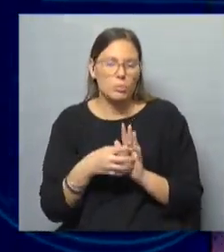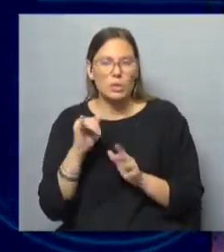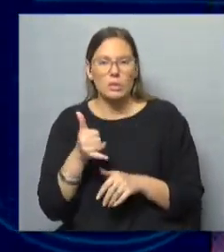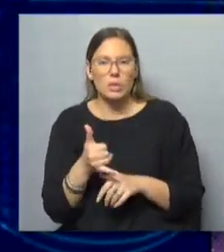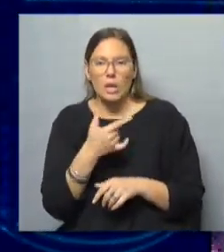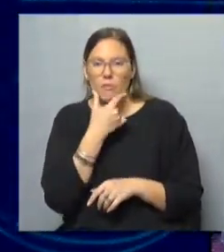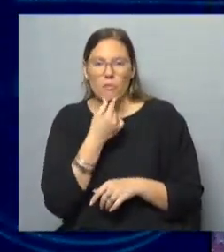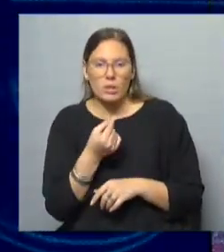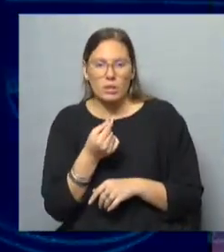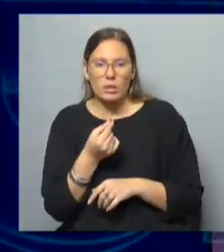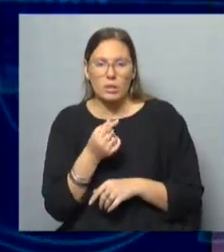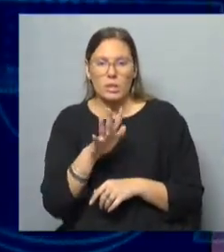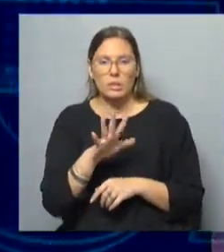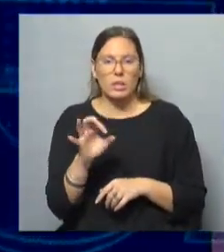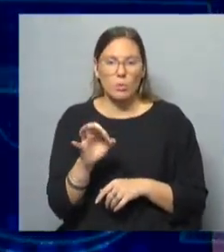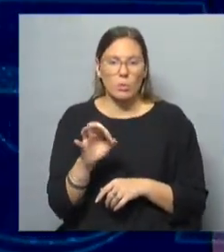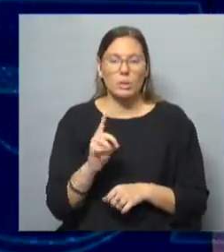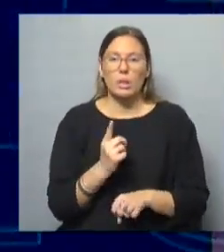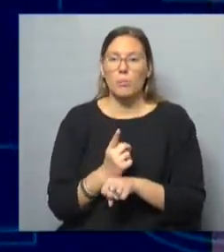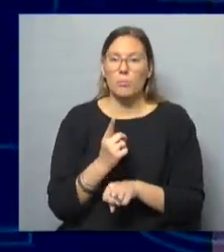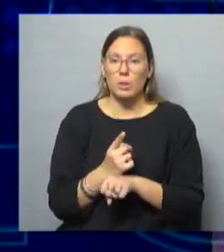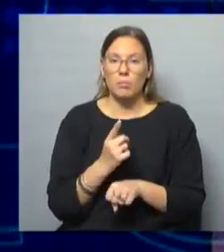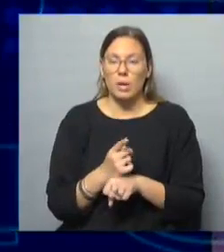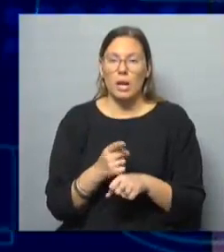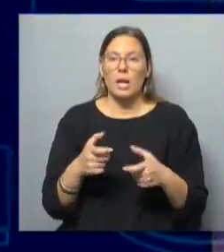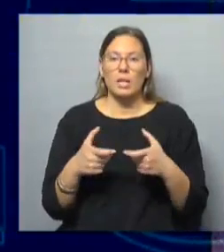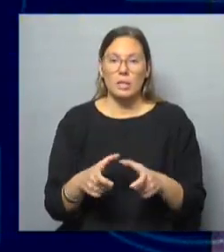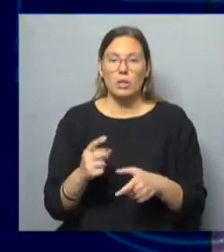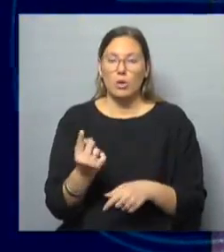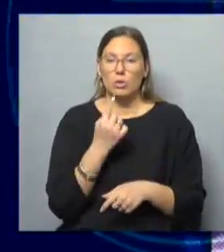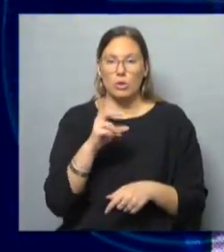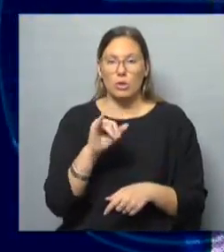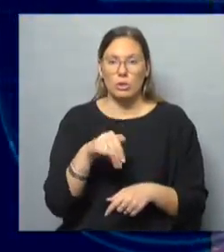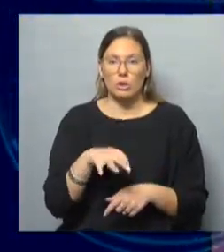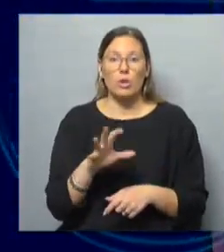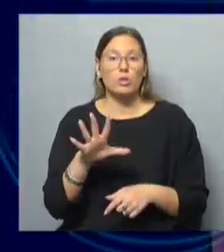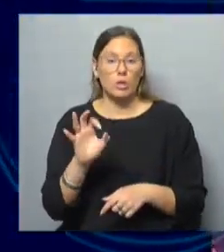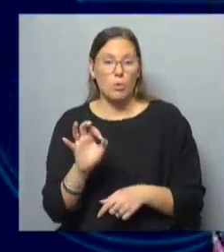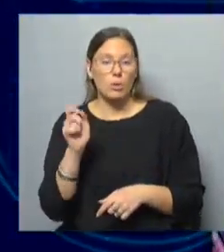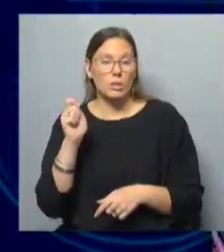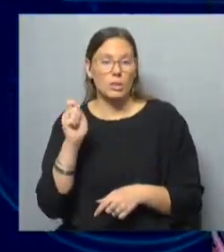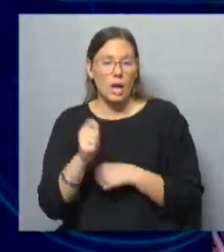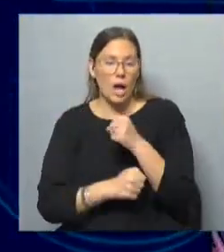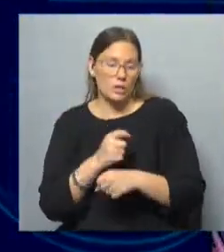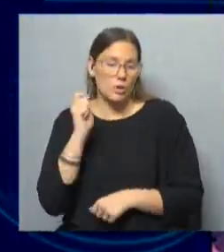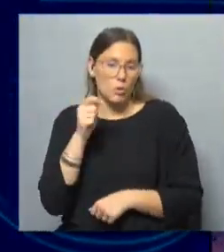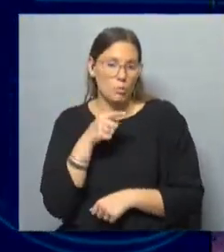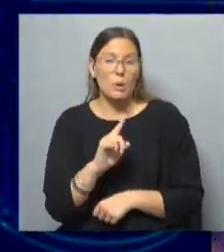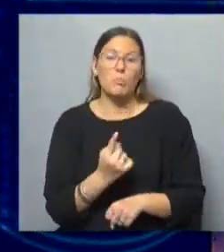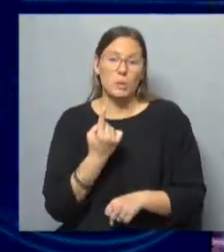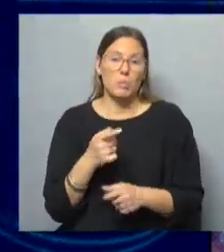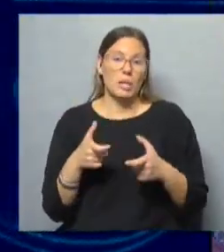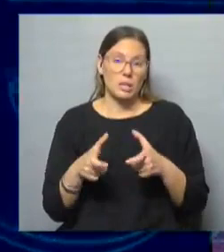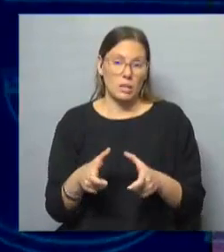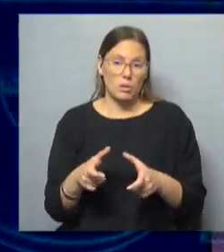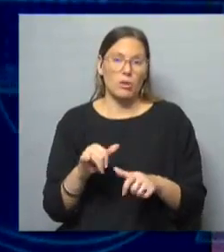simples, que son... 50 es el primer disco solista de Dino, 50 años se cumplen de ese disco. El primer disco solista de Dino,